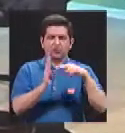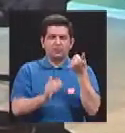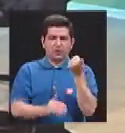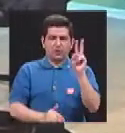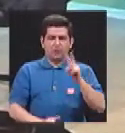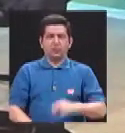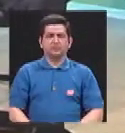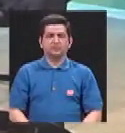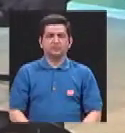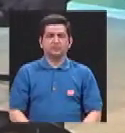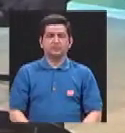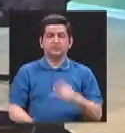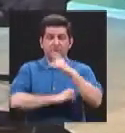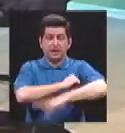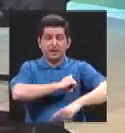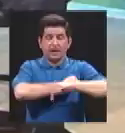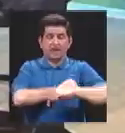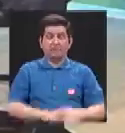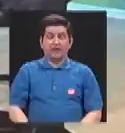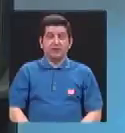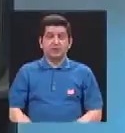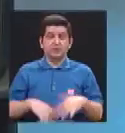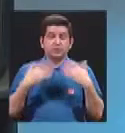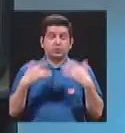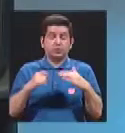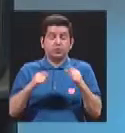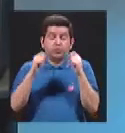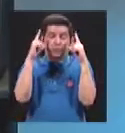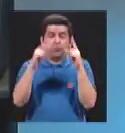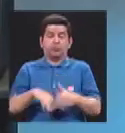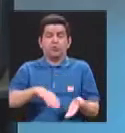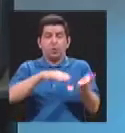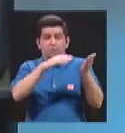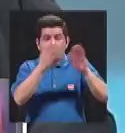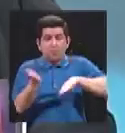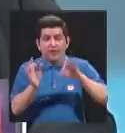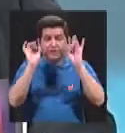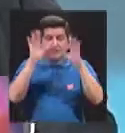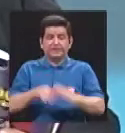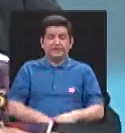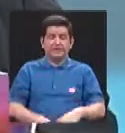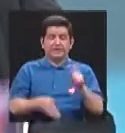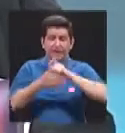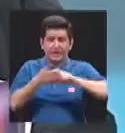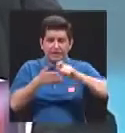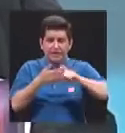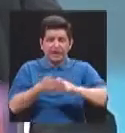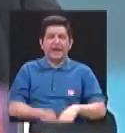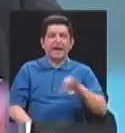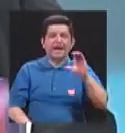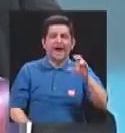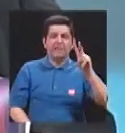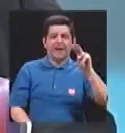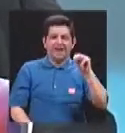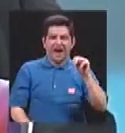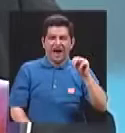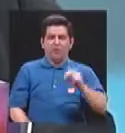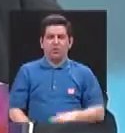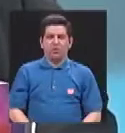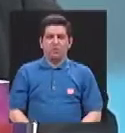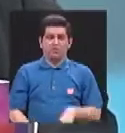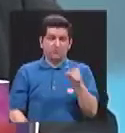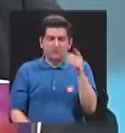del 2012, pues el país se conmovió con el lamentable fallecimiento de la escritora Carmen